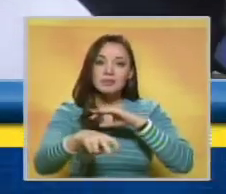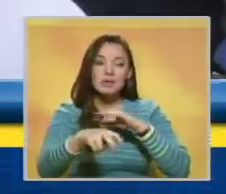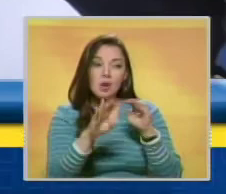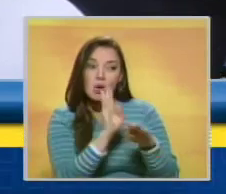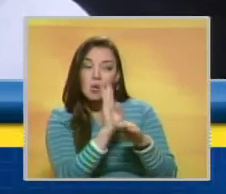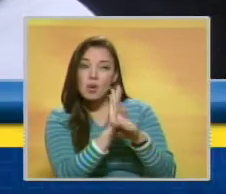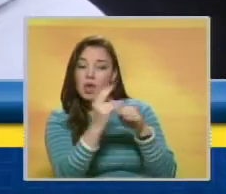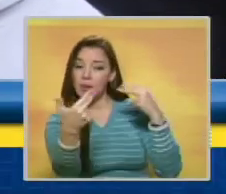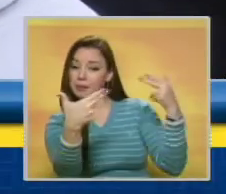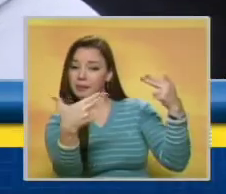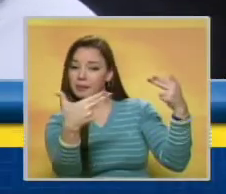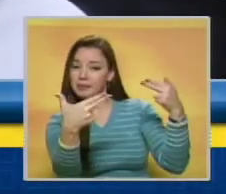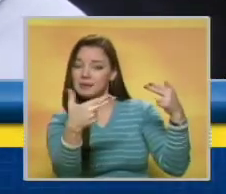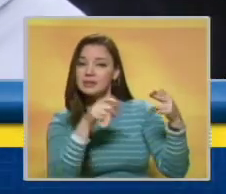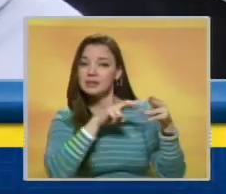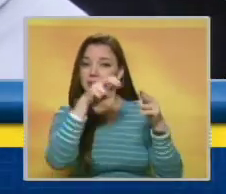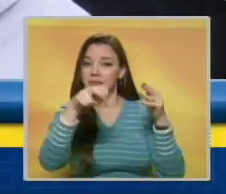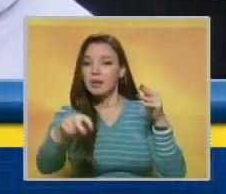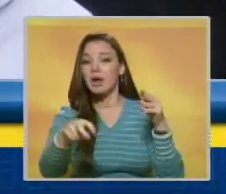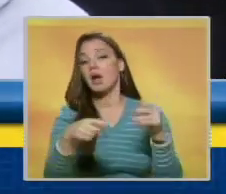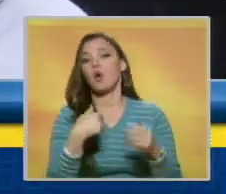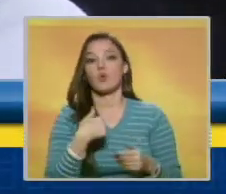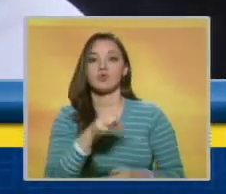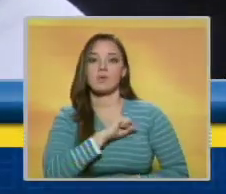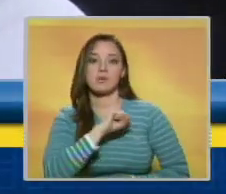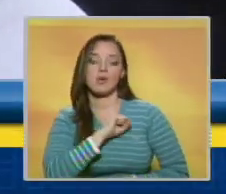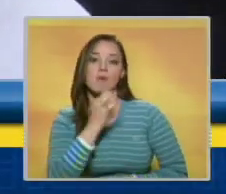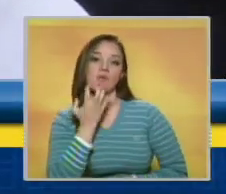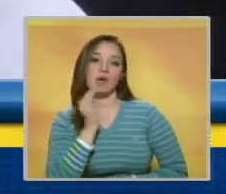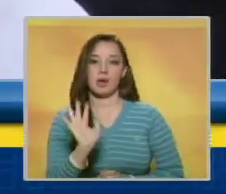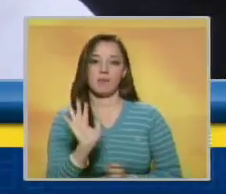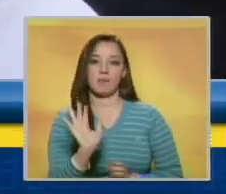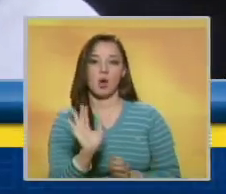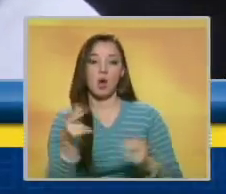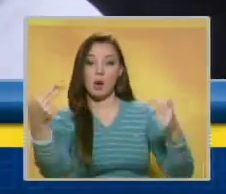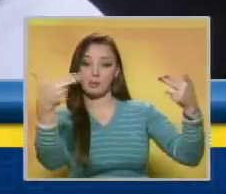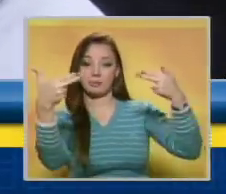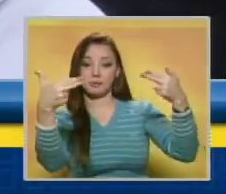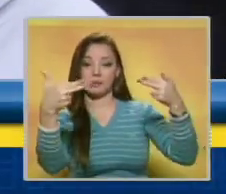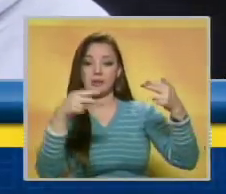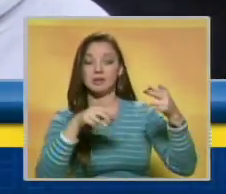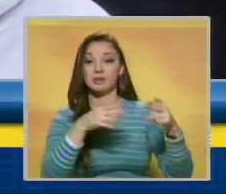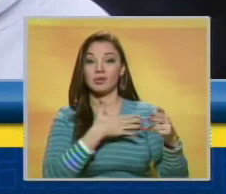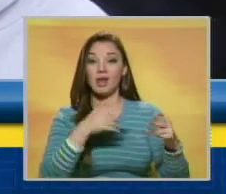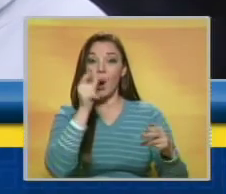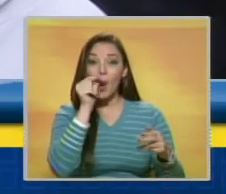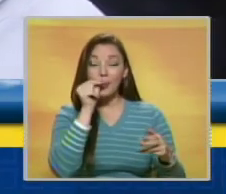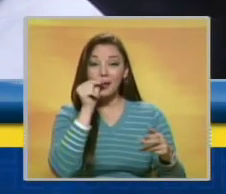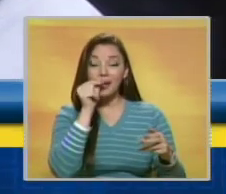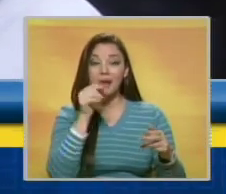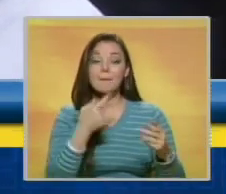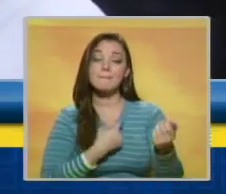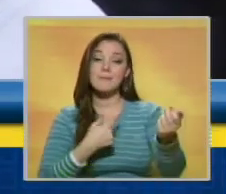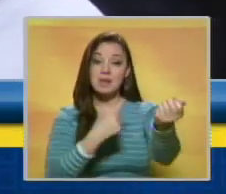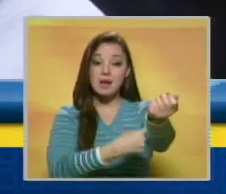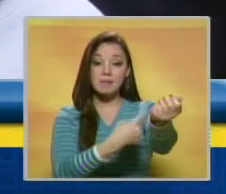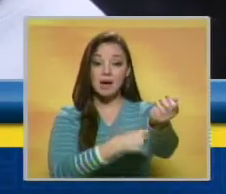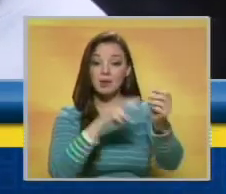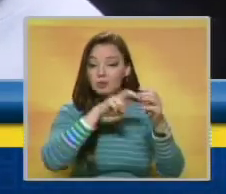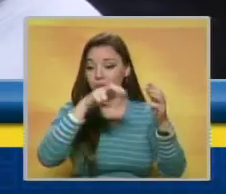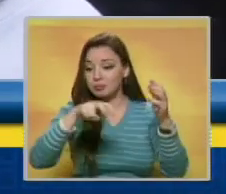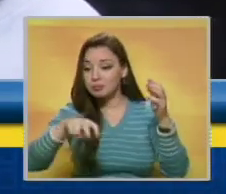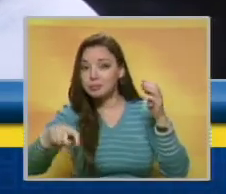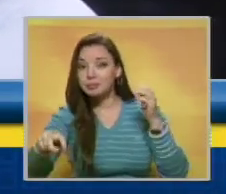hacia abajo, o sea, hacia el monte, como cualquiera que se encuentre en medio de una balacera, correrá hacia algún lado. ¿Esto ocurrió a qué hora? Eso